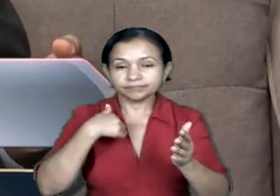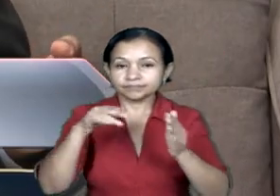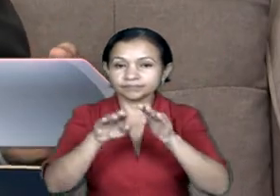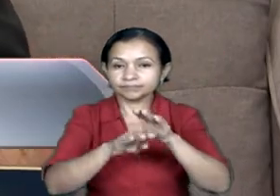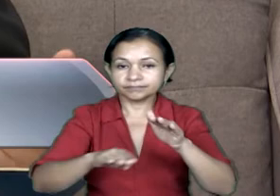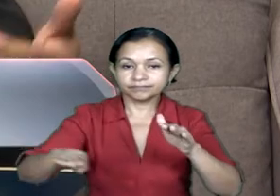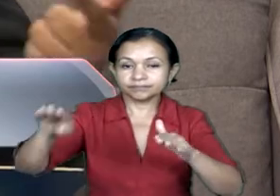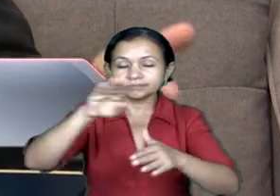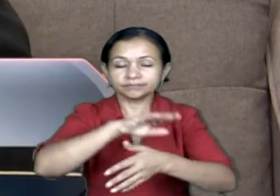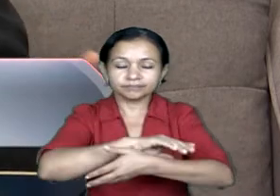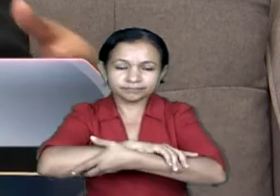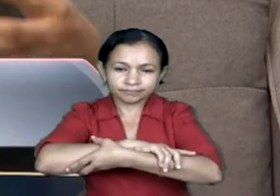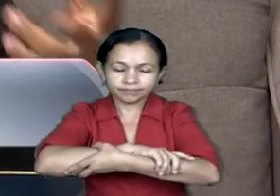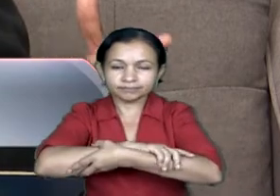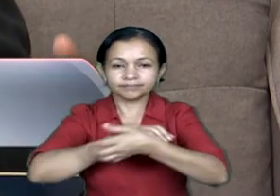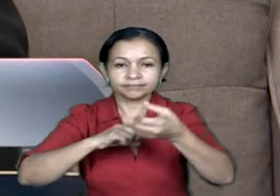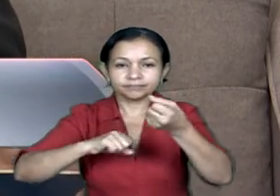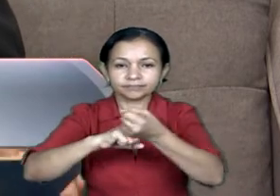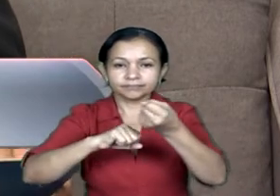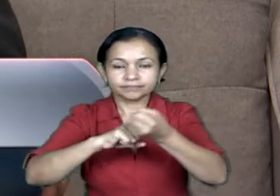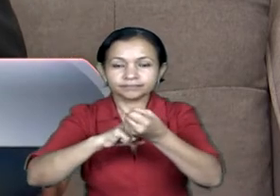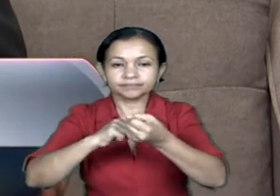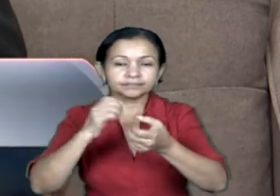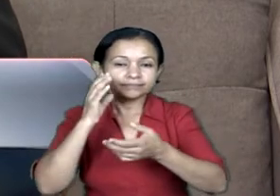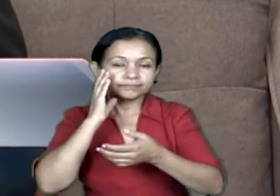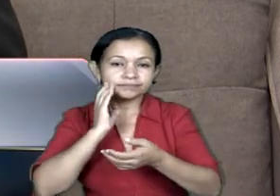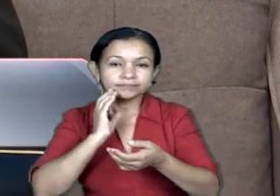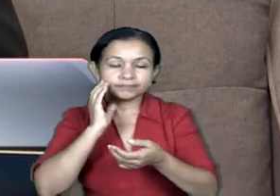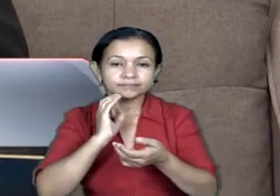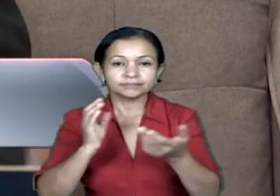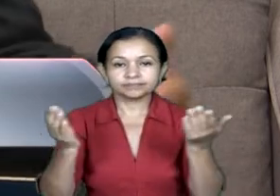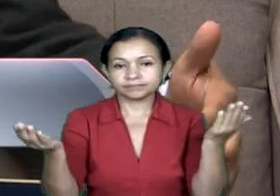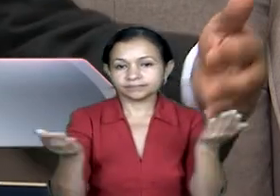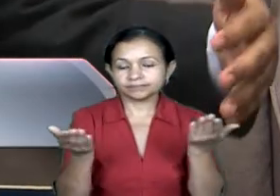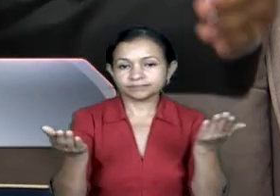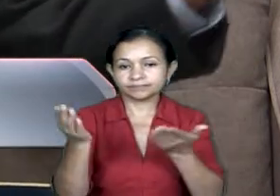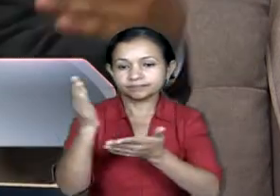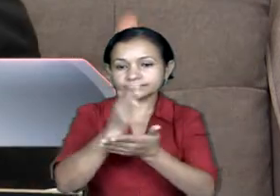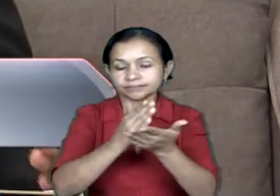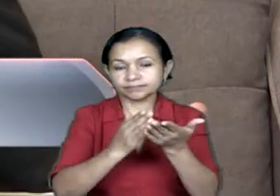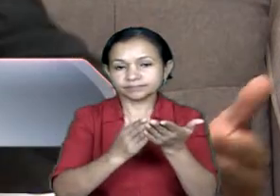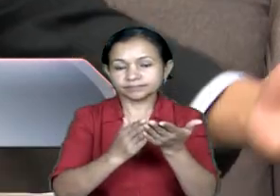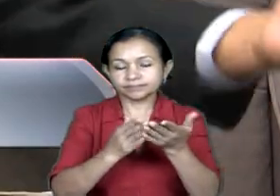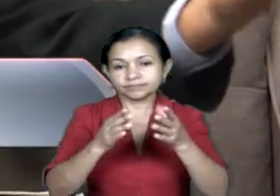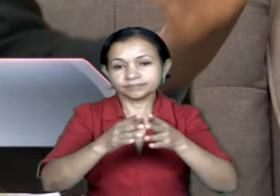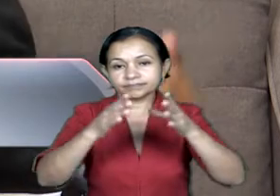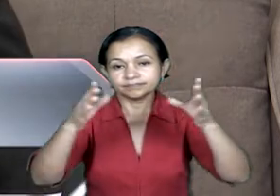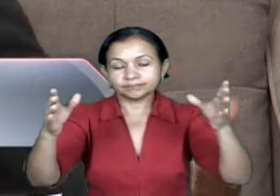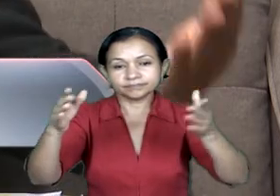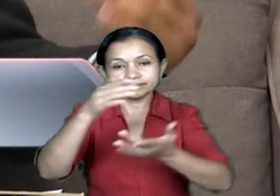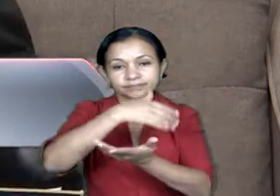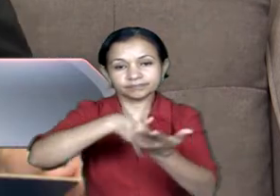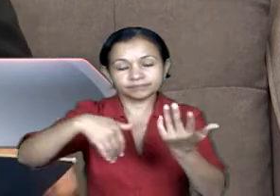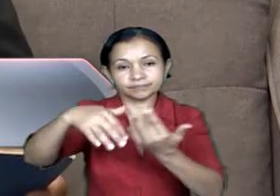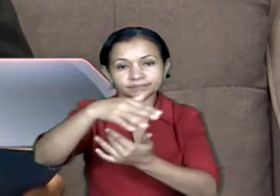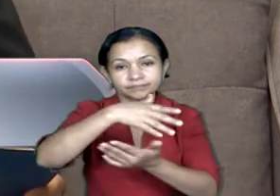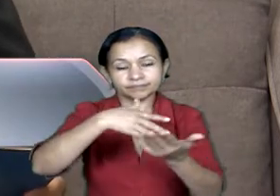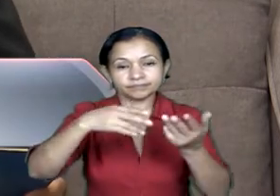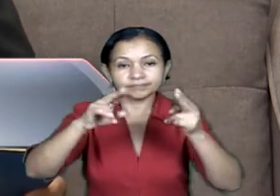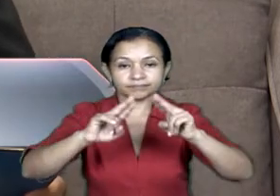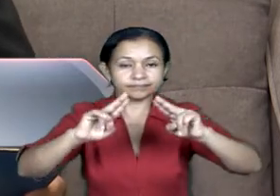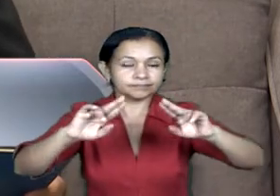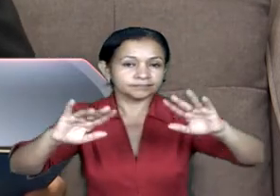más estos lazos de cooperación, de intercambio de experiencia y todo eso, y dentro de algunos de los procesos de ese crecimiento de la relación